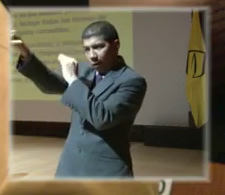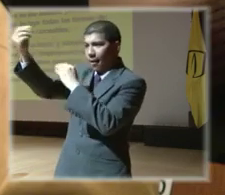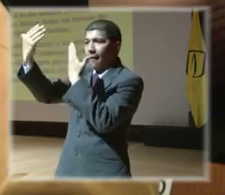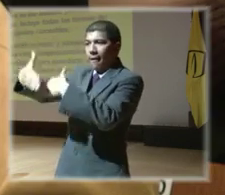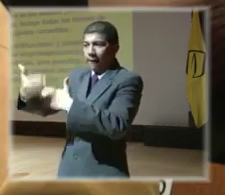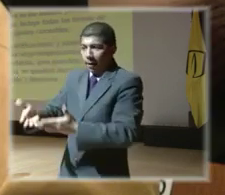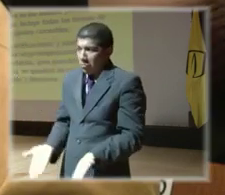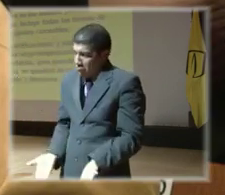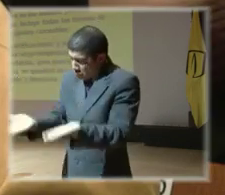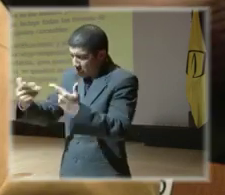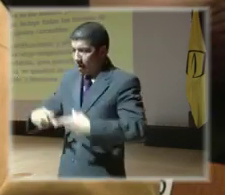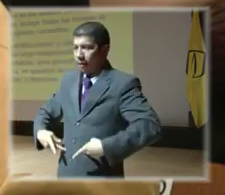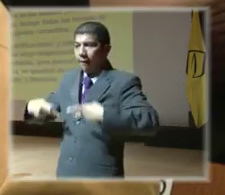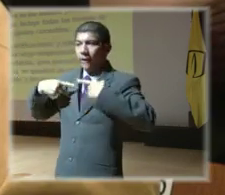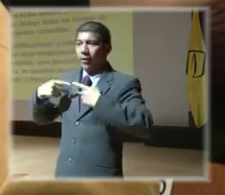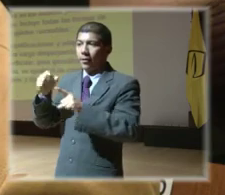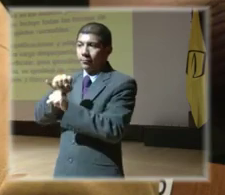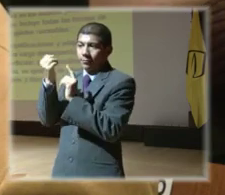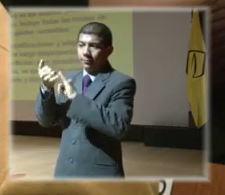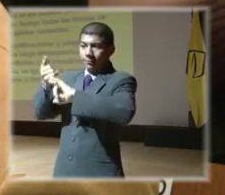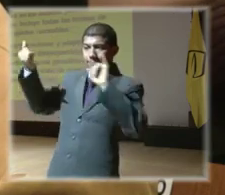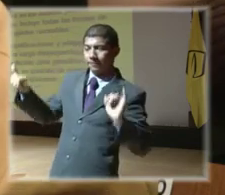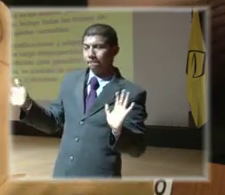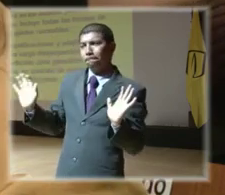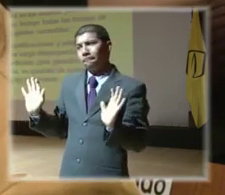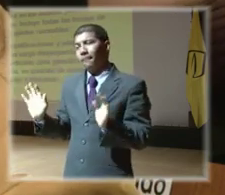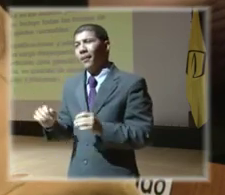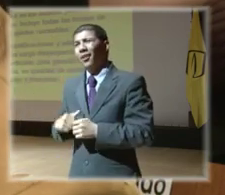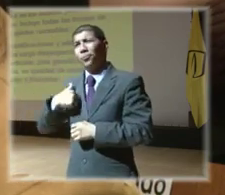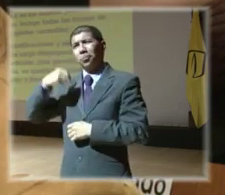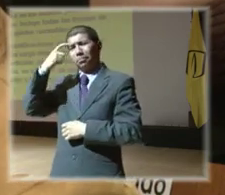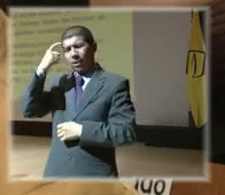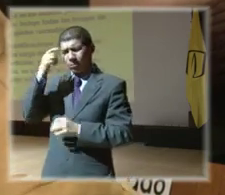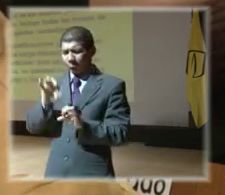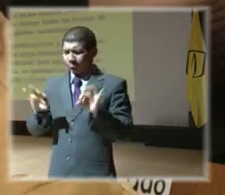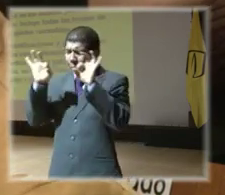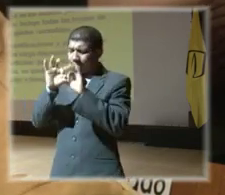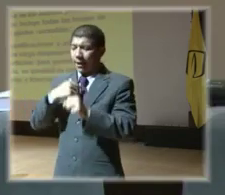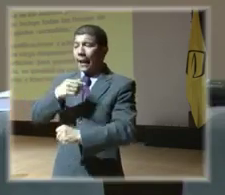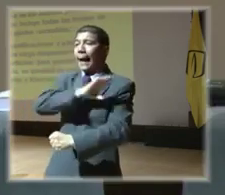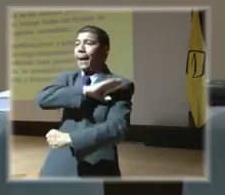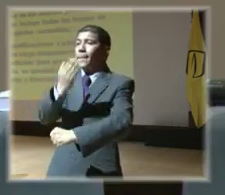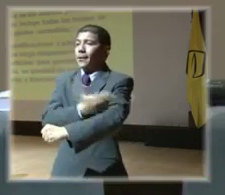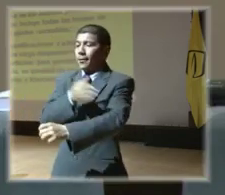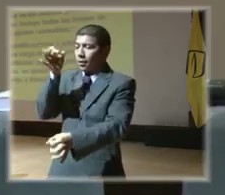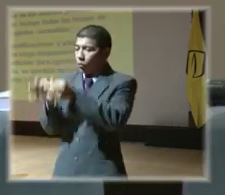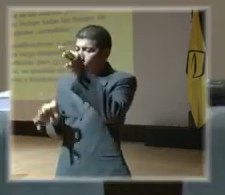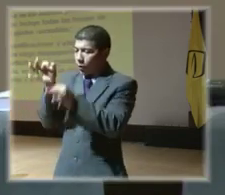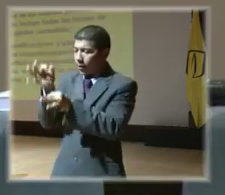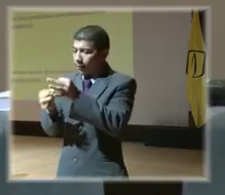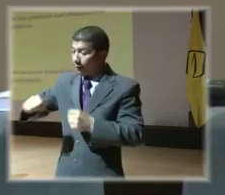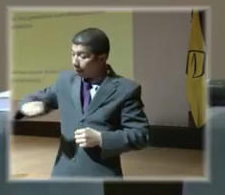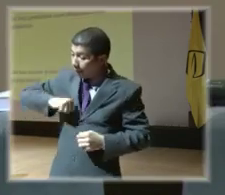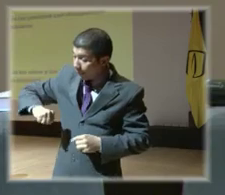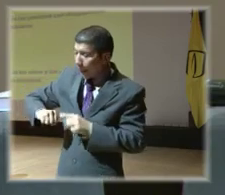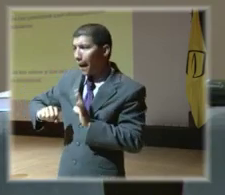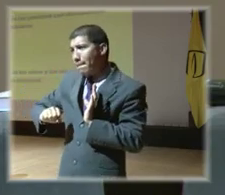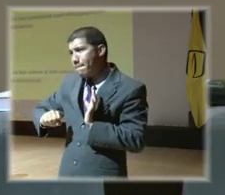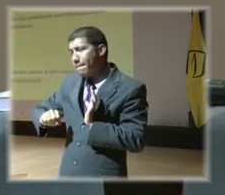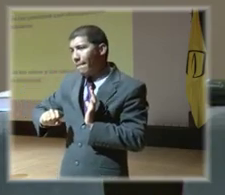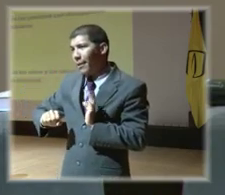creo que es importante tener presente que la capacidad jurídica no es un derecho en sí mismo, sino que es el condicionante para el ejercicio